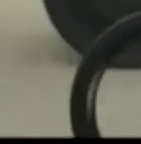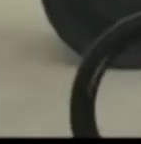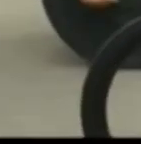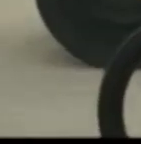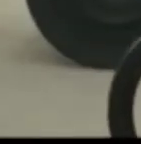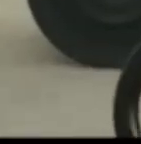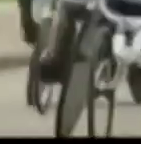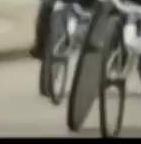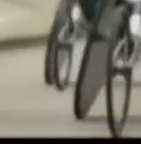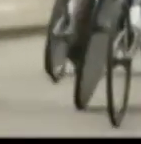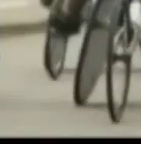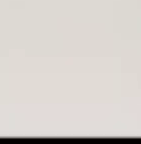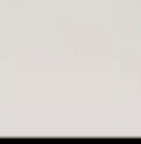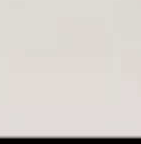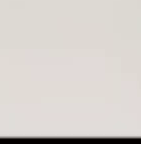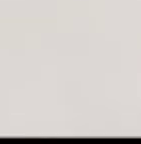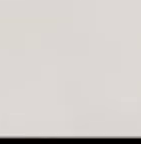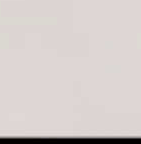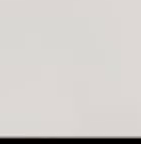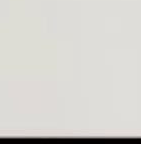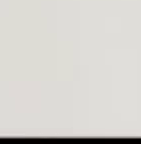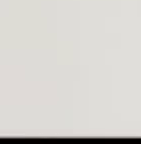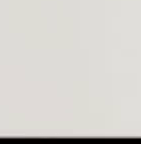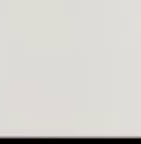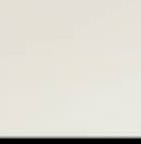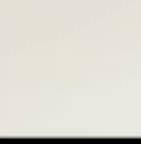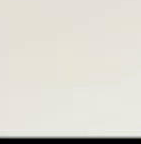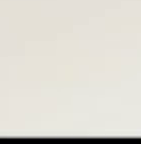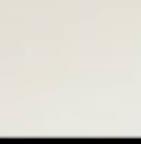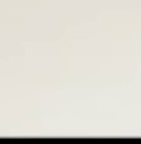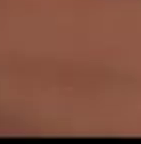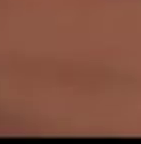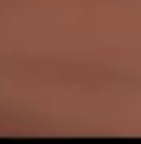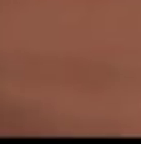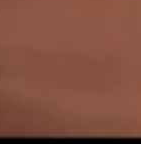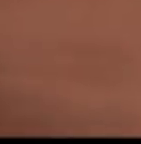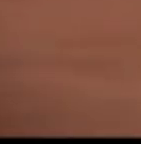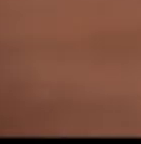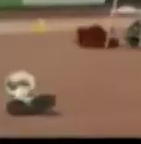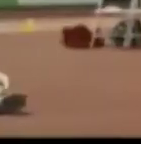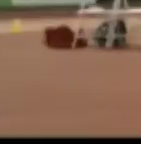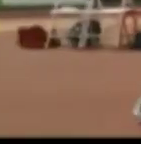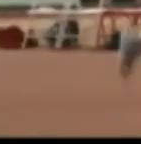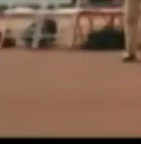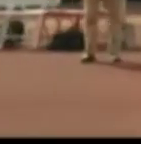I can. Take a look, what do you see?